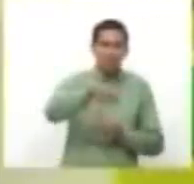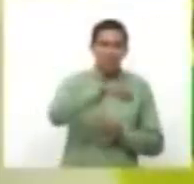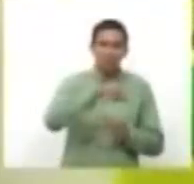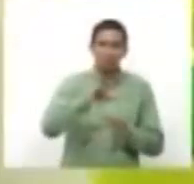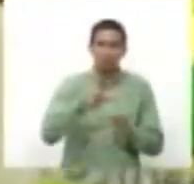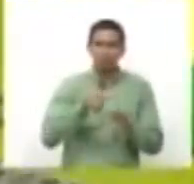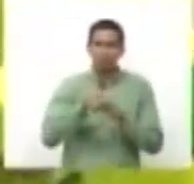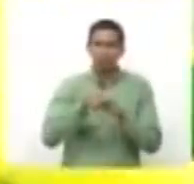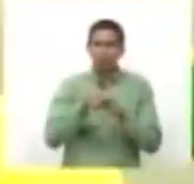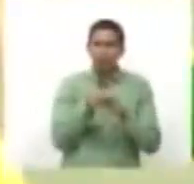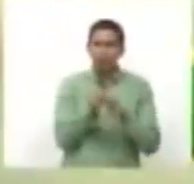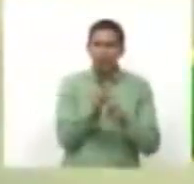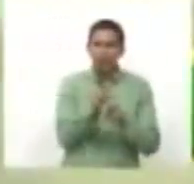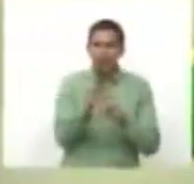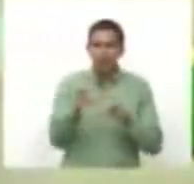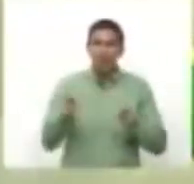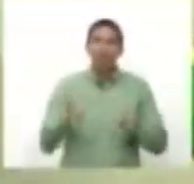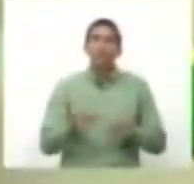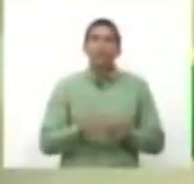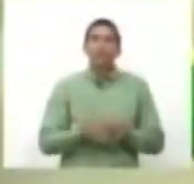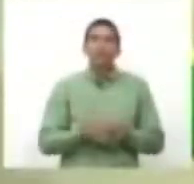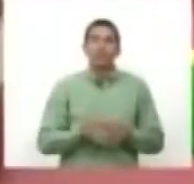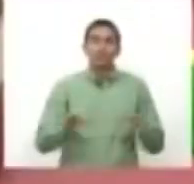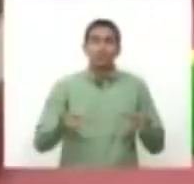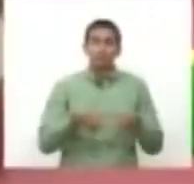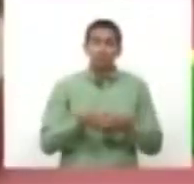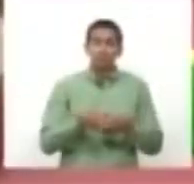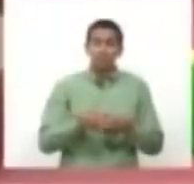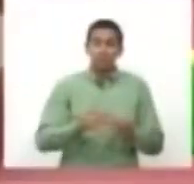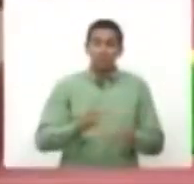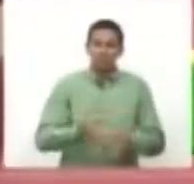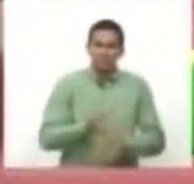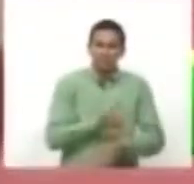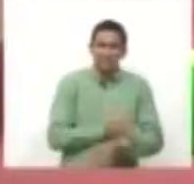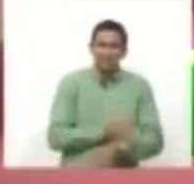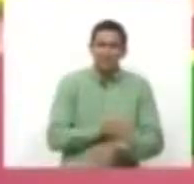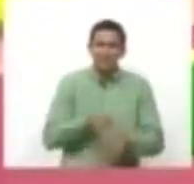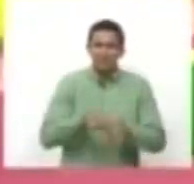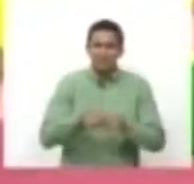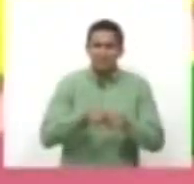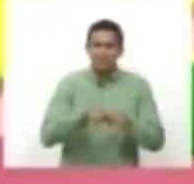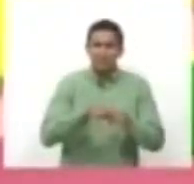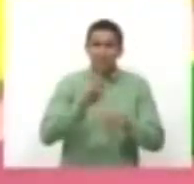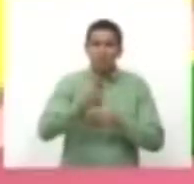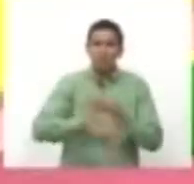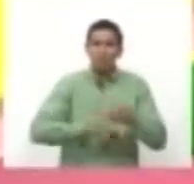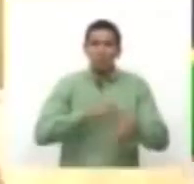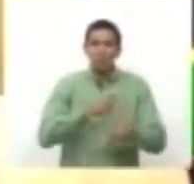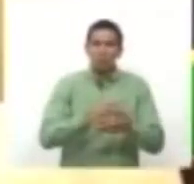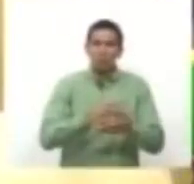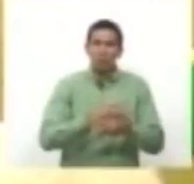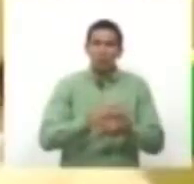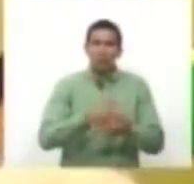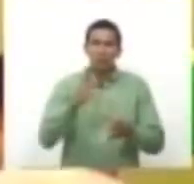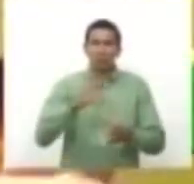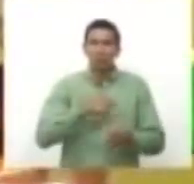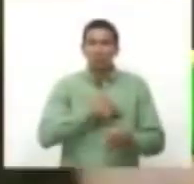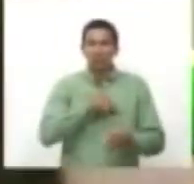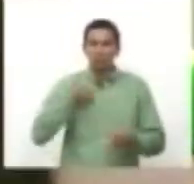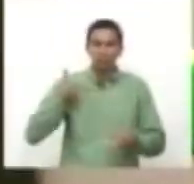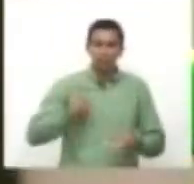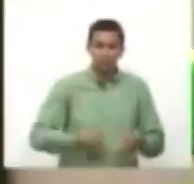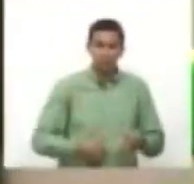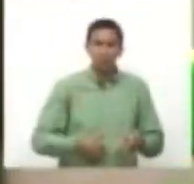No tiene rival. La delegación nacional se coronó campeón de manera anticipada en el mundial de esta disciplina que se celebra en Nanjing, China,